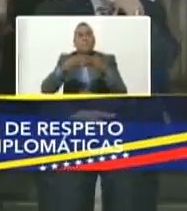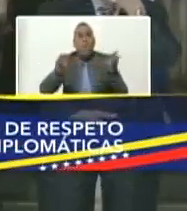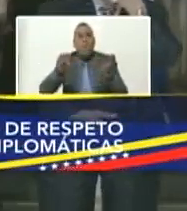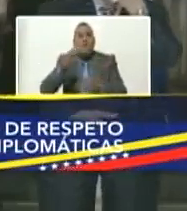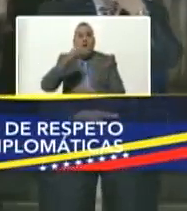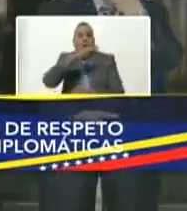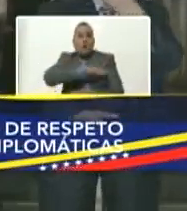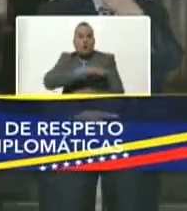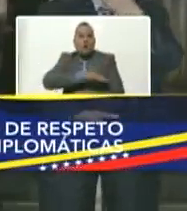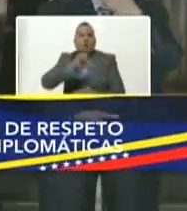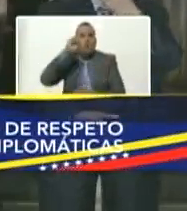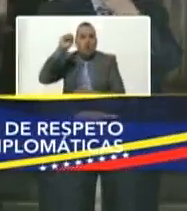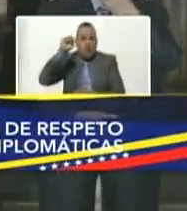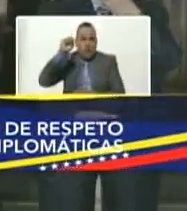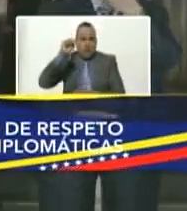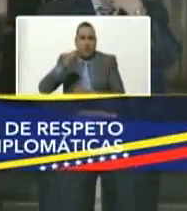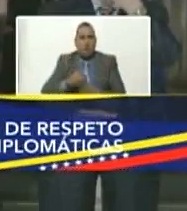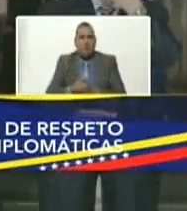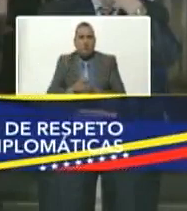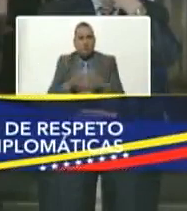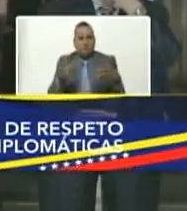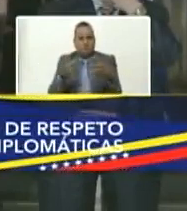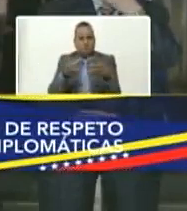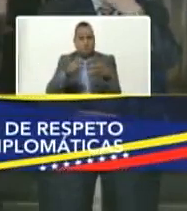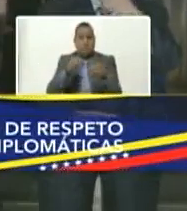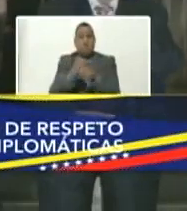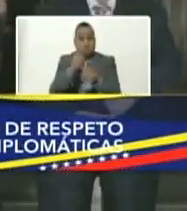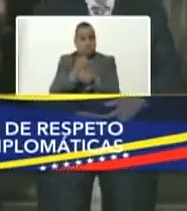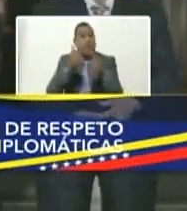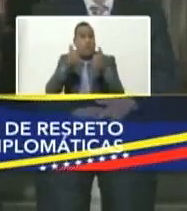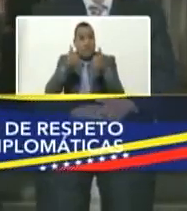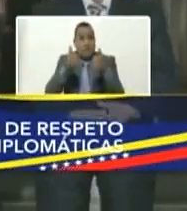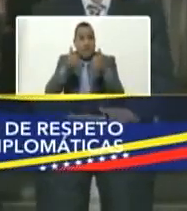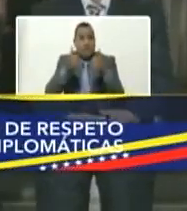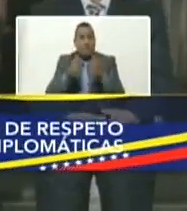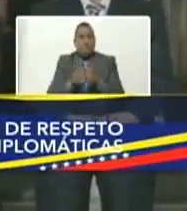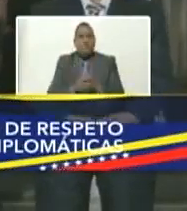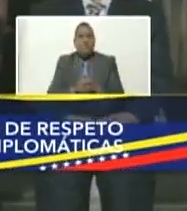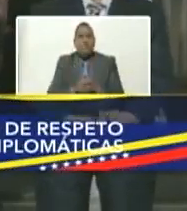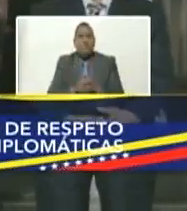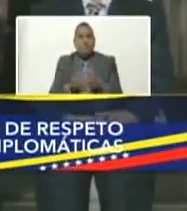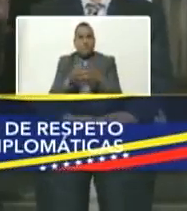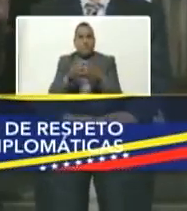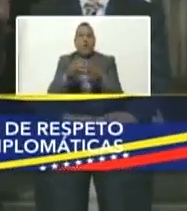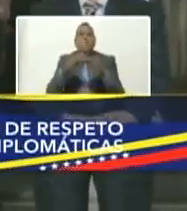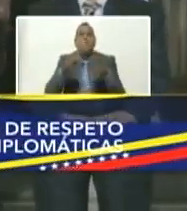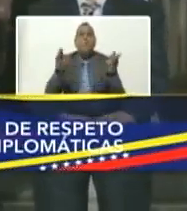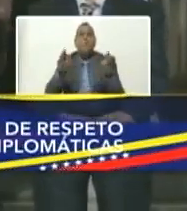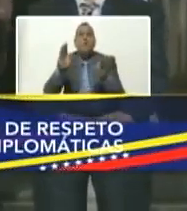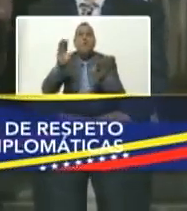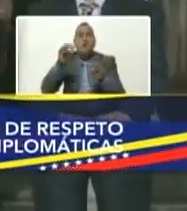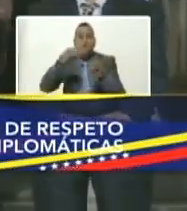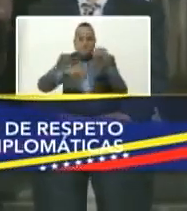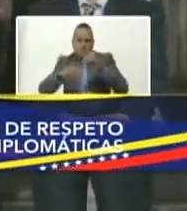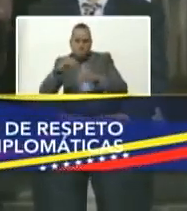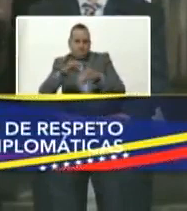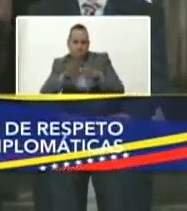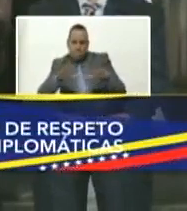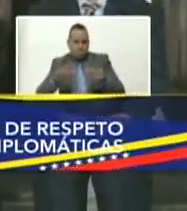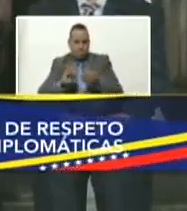socialista, que funciona muy bien y que además ya está preparando sus